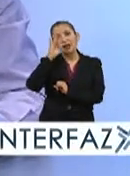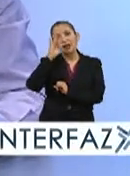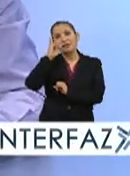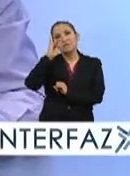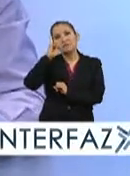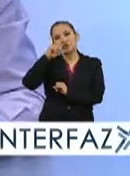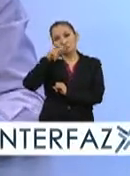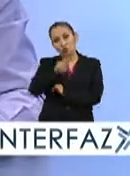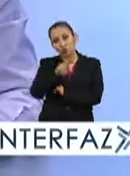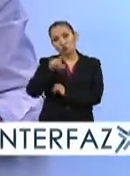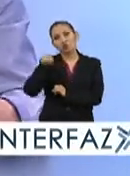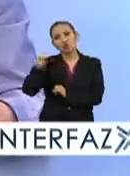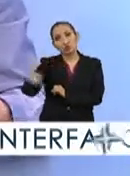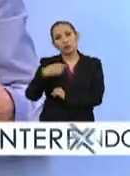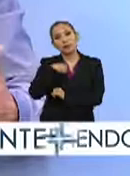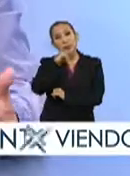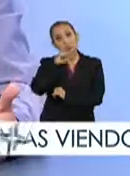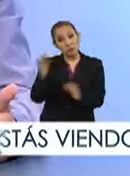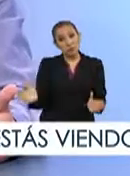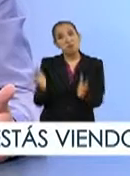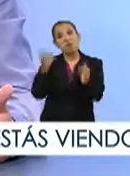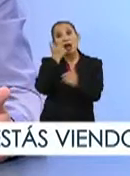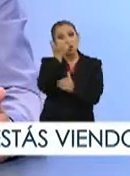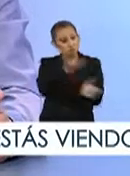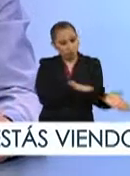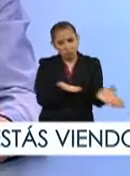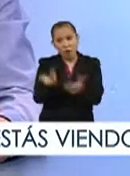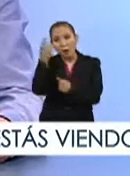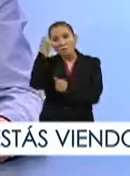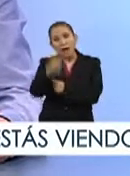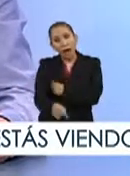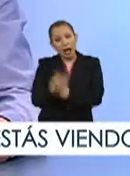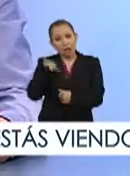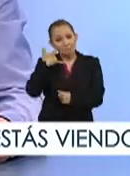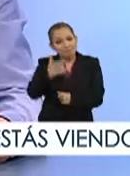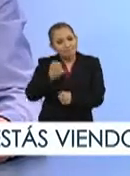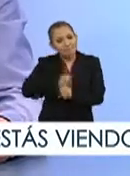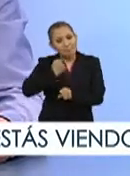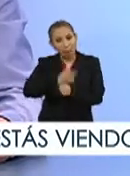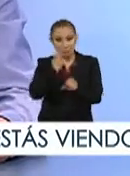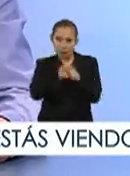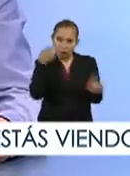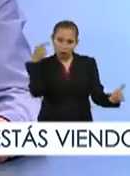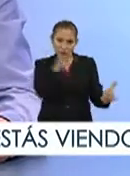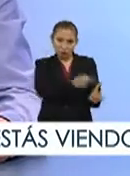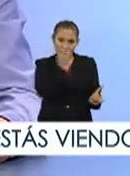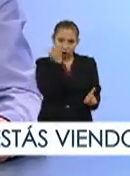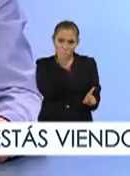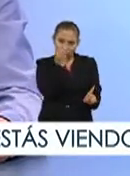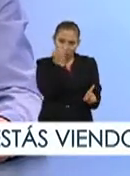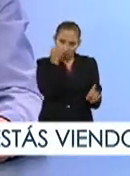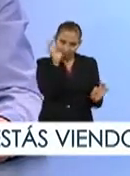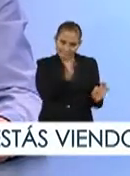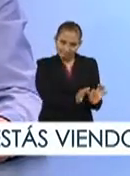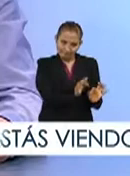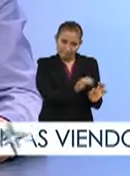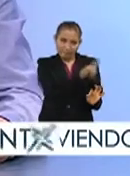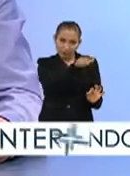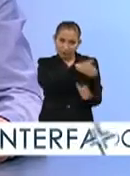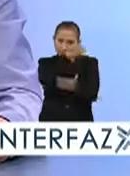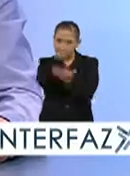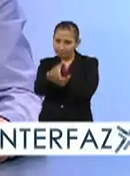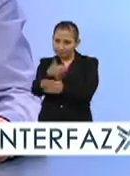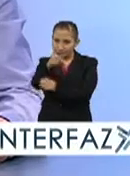Internacional de Deportes Universitarios y están motivando a sus alumnos para que, obviamente, primeramente esté la escuela y posteriormente